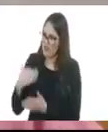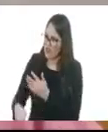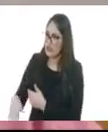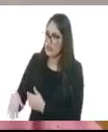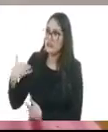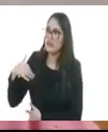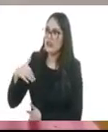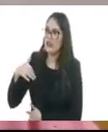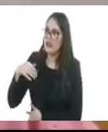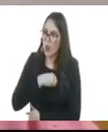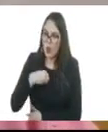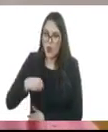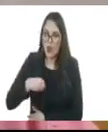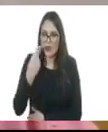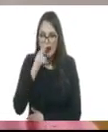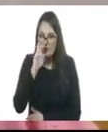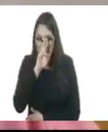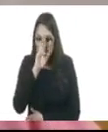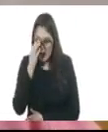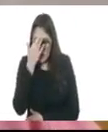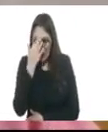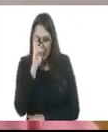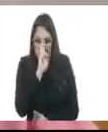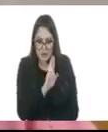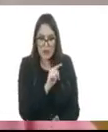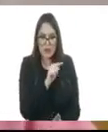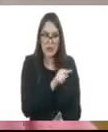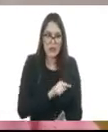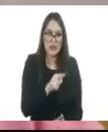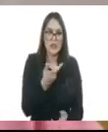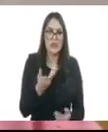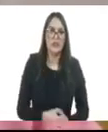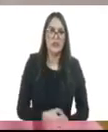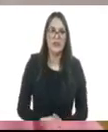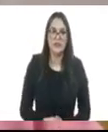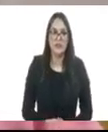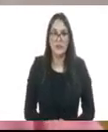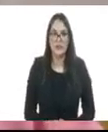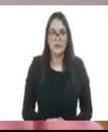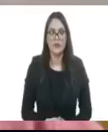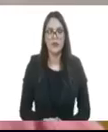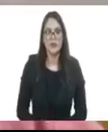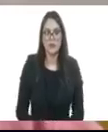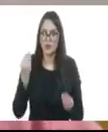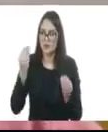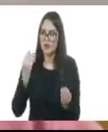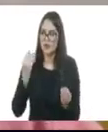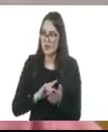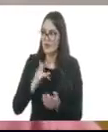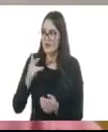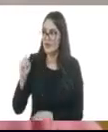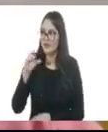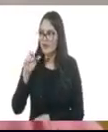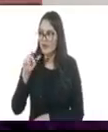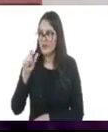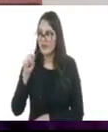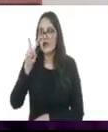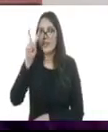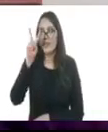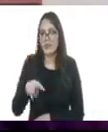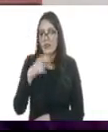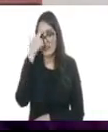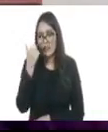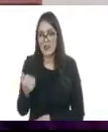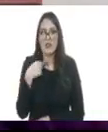Muchísimas gracias, Scarlett. Sin duda, nos has dejado un mensaje muy claro, pues